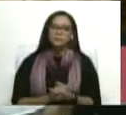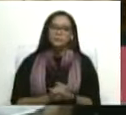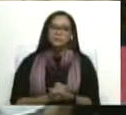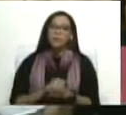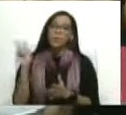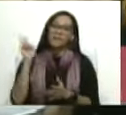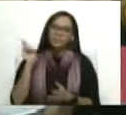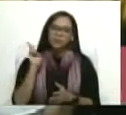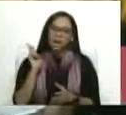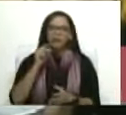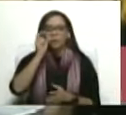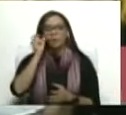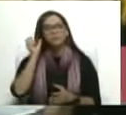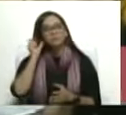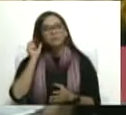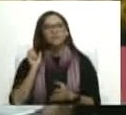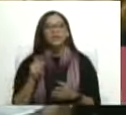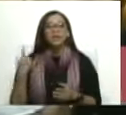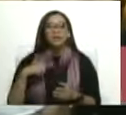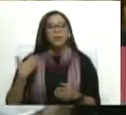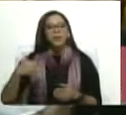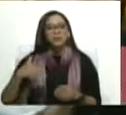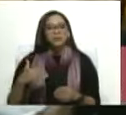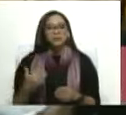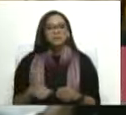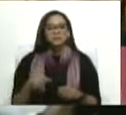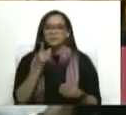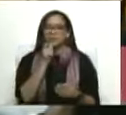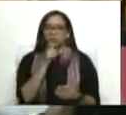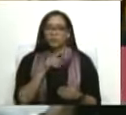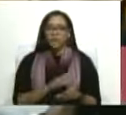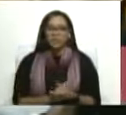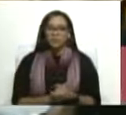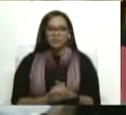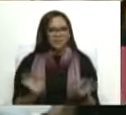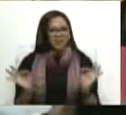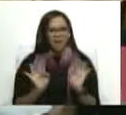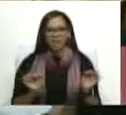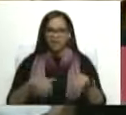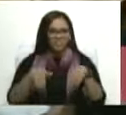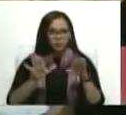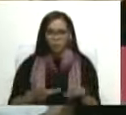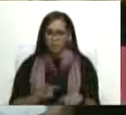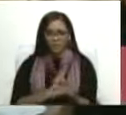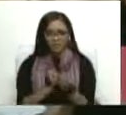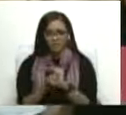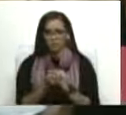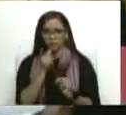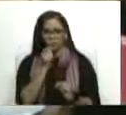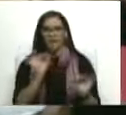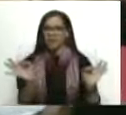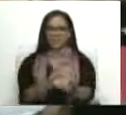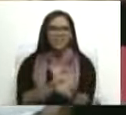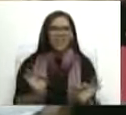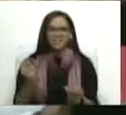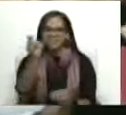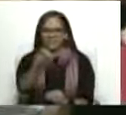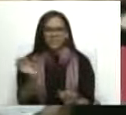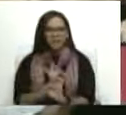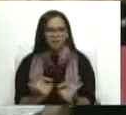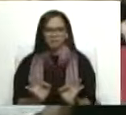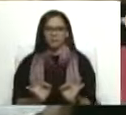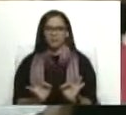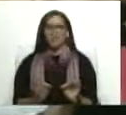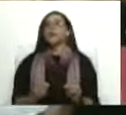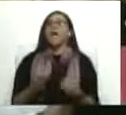los venezolanos, las venezolanas, tenemos derecho a ser consultados. Y nada va a detener ese referendo consultivo, nada ni nadie.